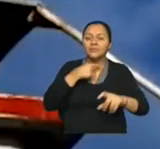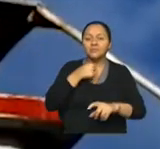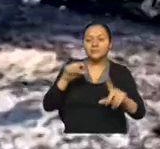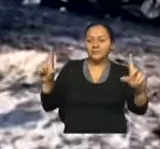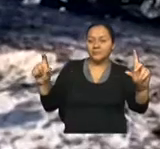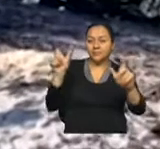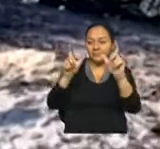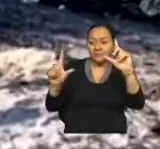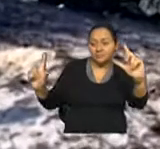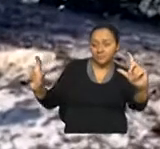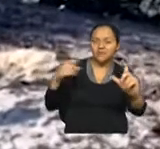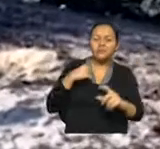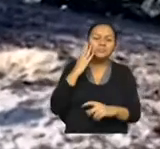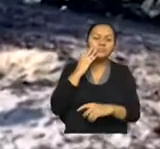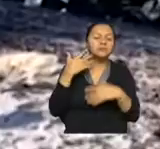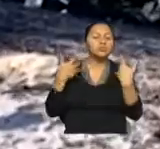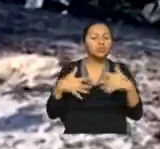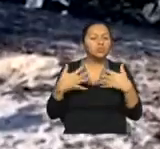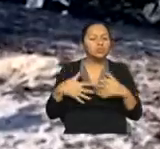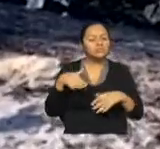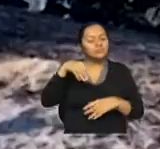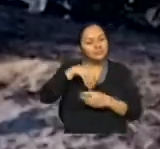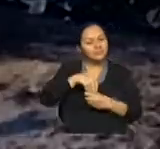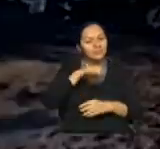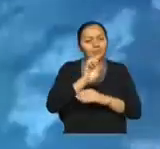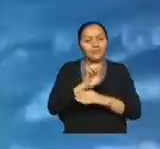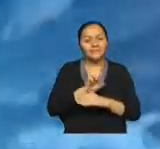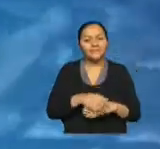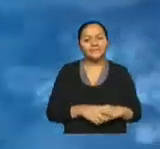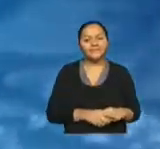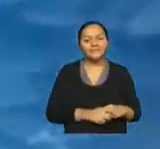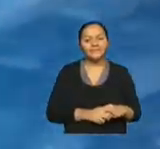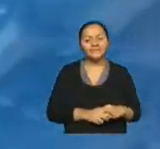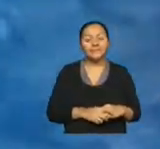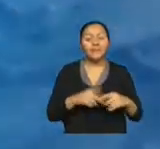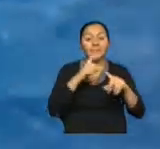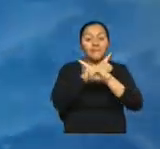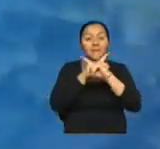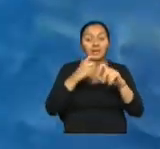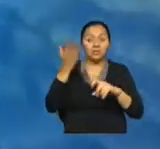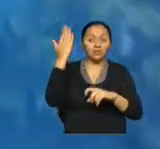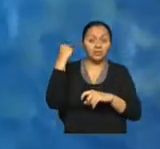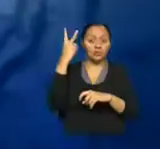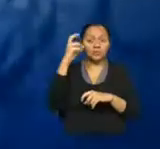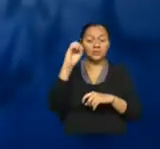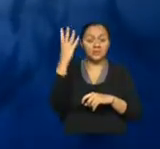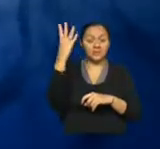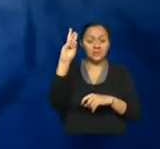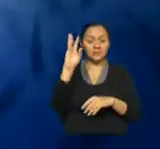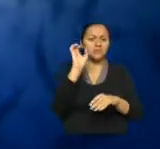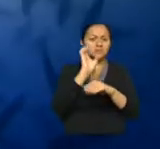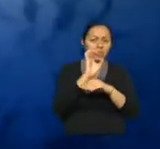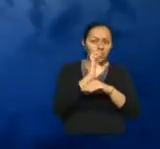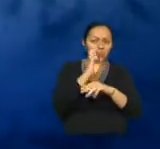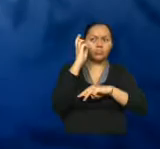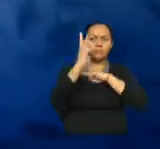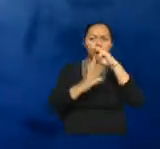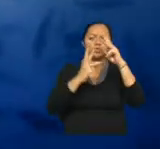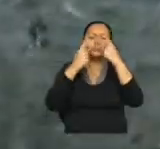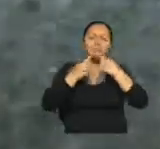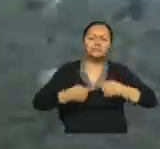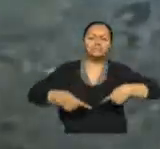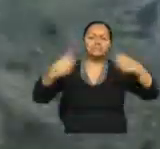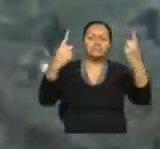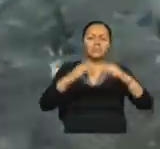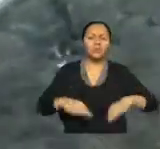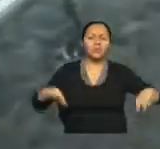fotografiados son experiencias únicas en nuestro país. En marzo de 2016, Ecuador y el mundo dan un paso